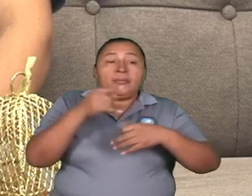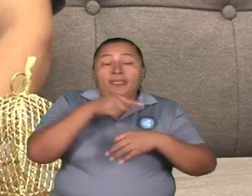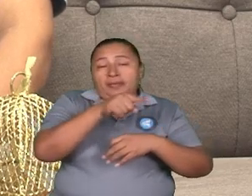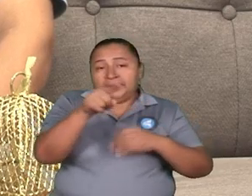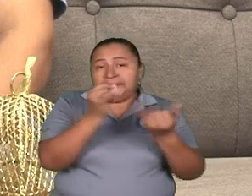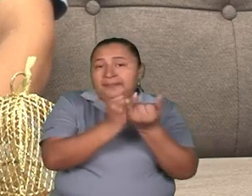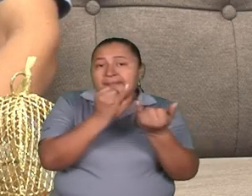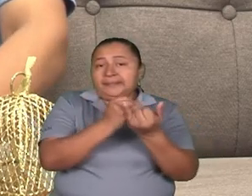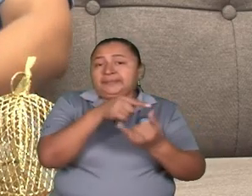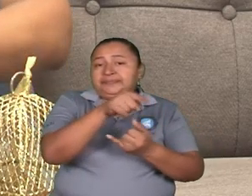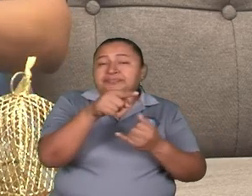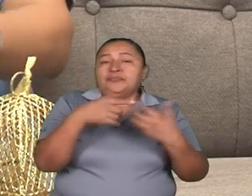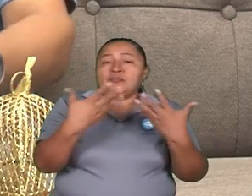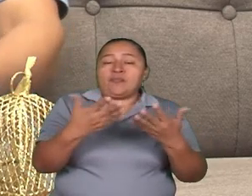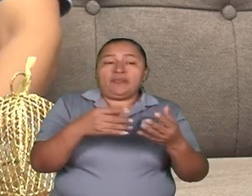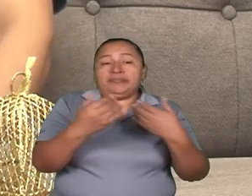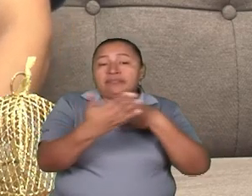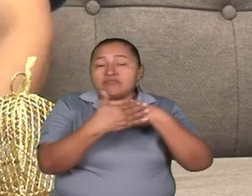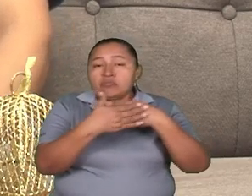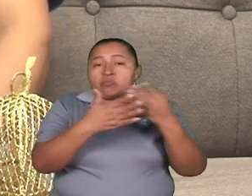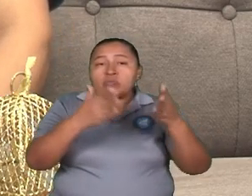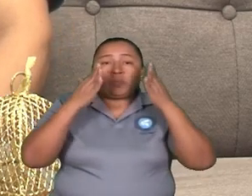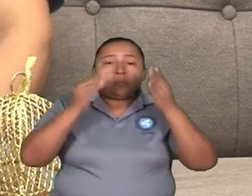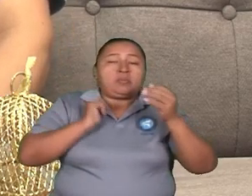ciudadana? Así es,